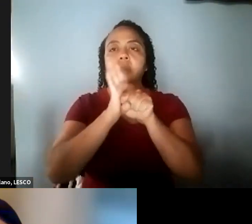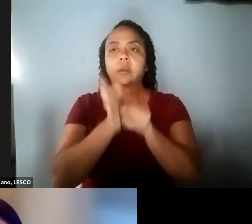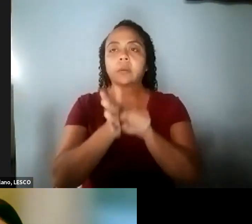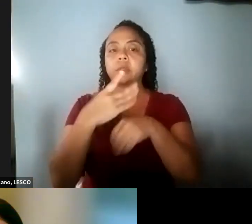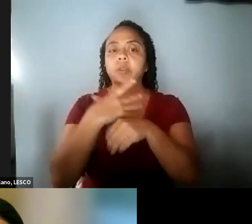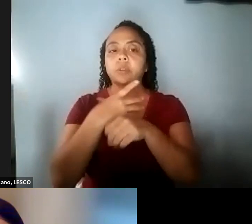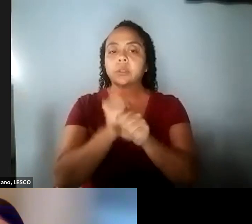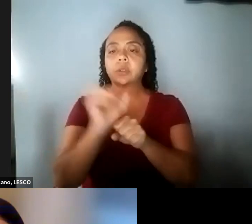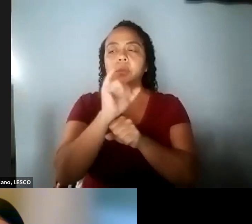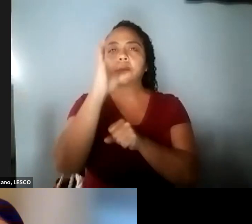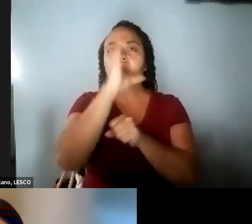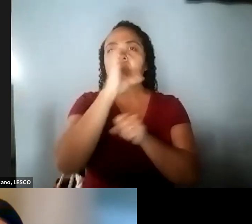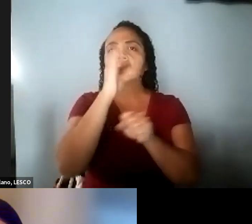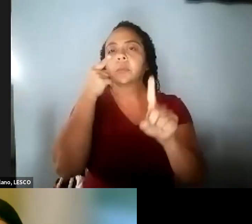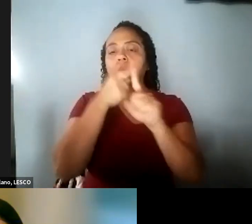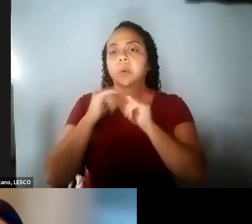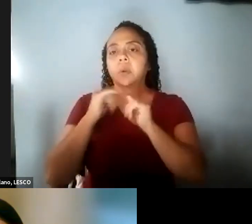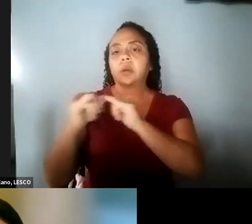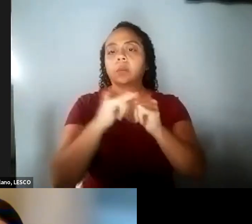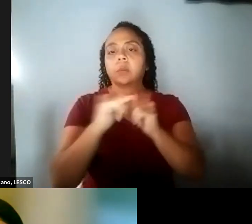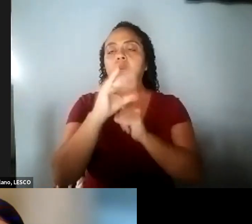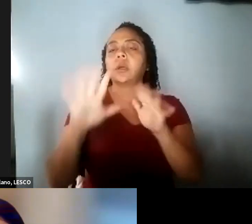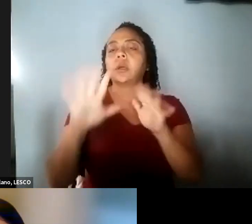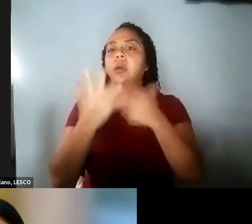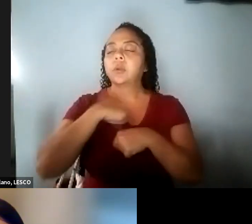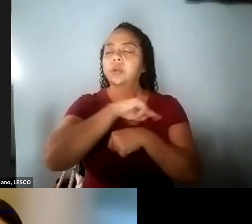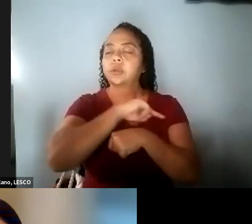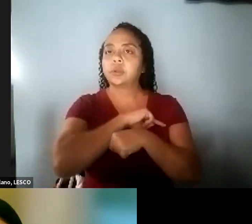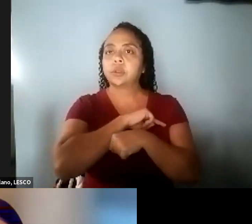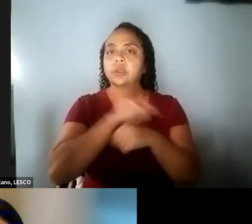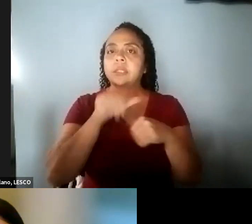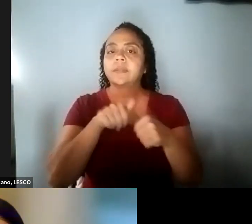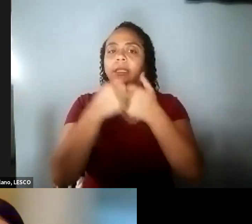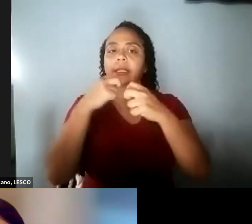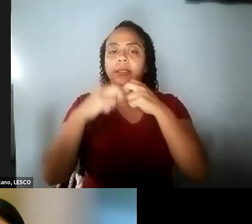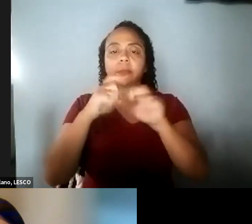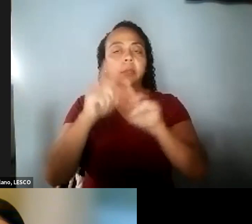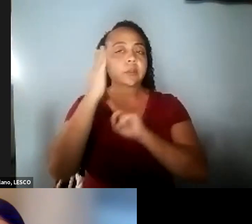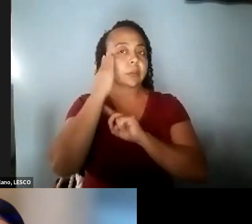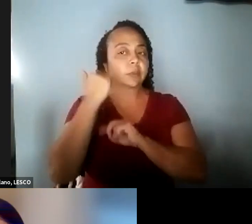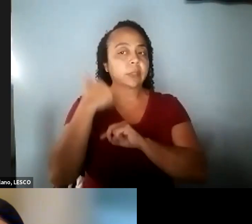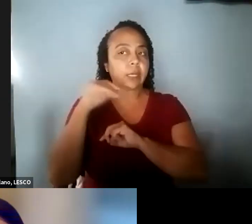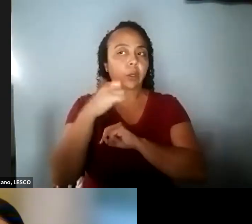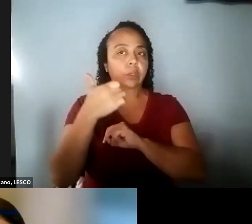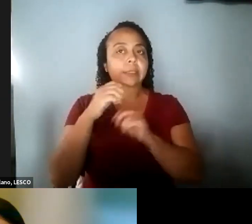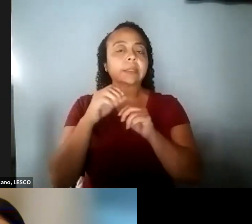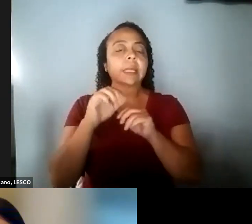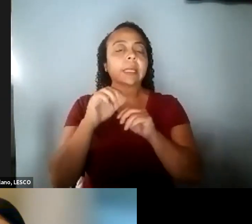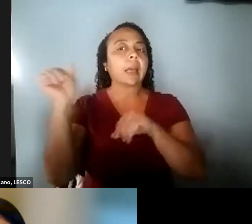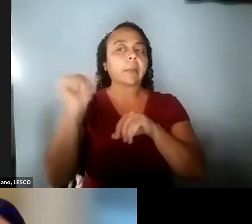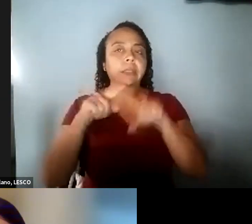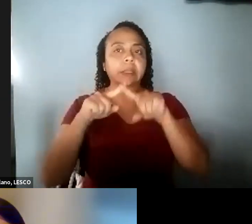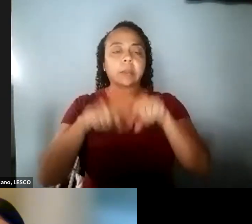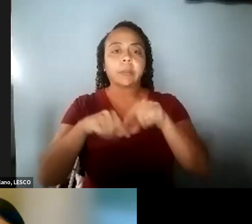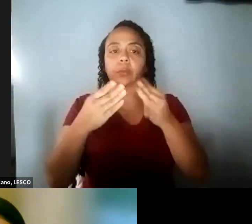fue buscar ese objetivo en común de cómo nosotros atender a la crisis pero sabemos que hay otras amenazas que dependen mucho de la geografía donde